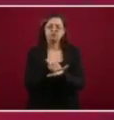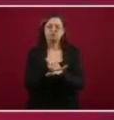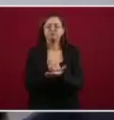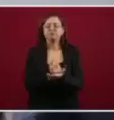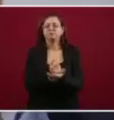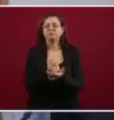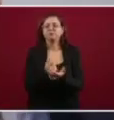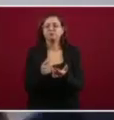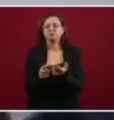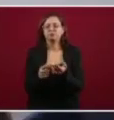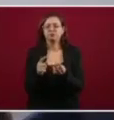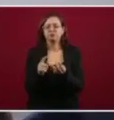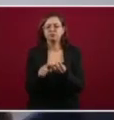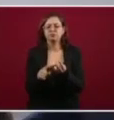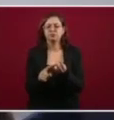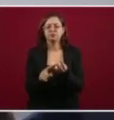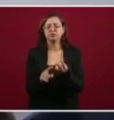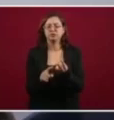bastante.